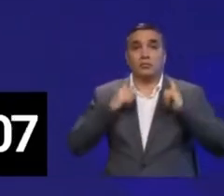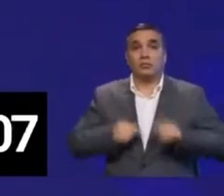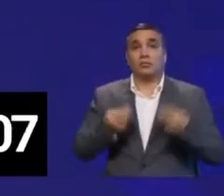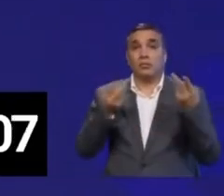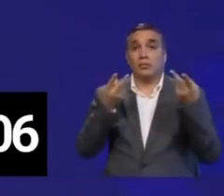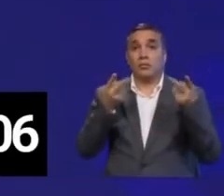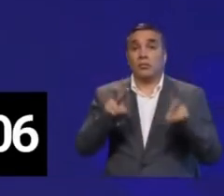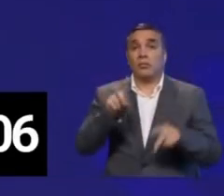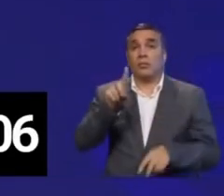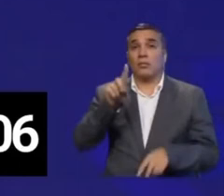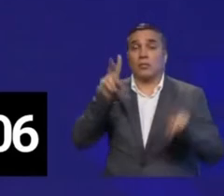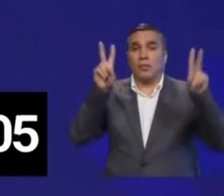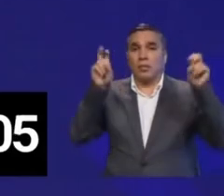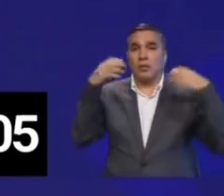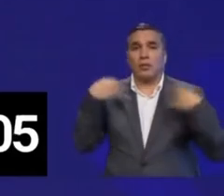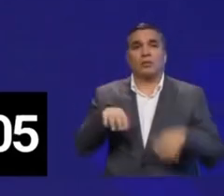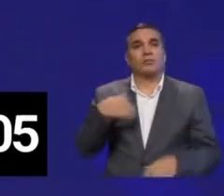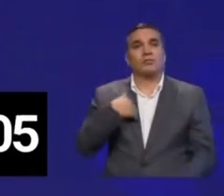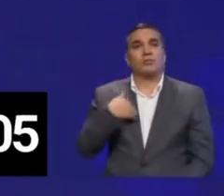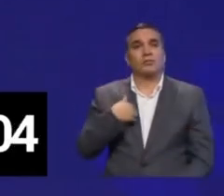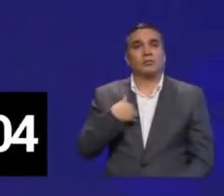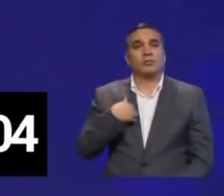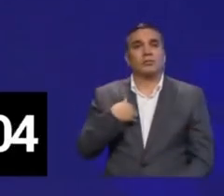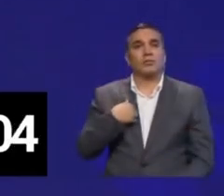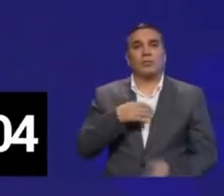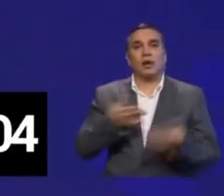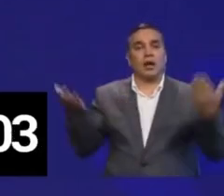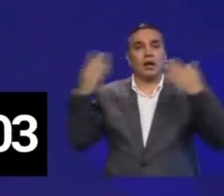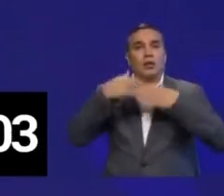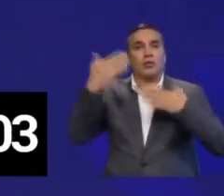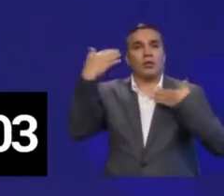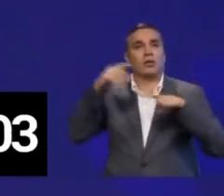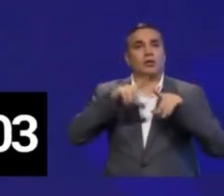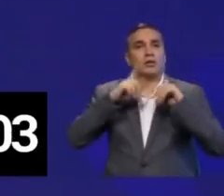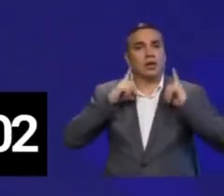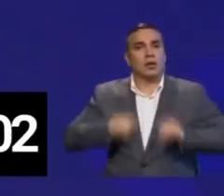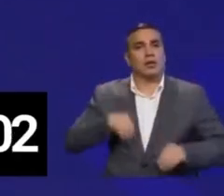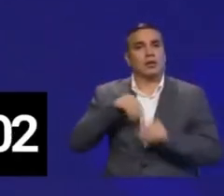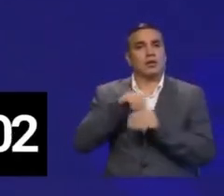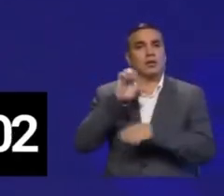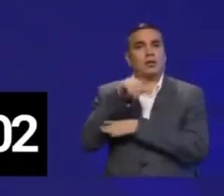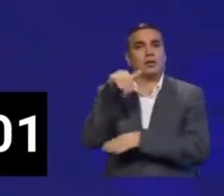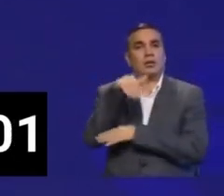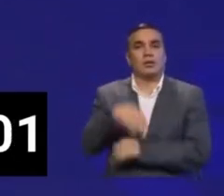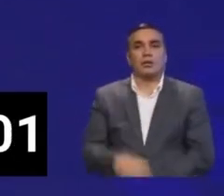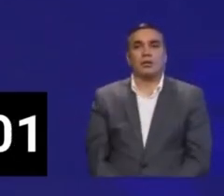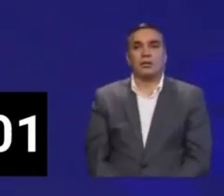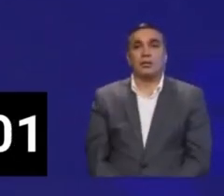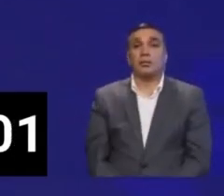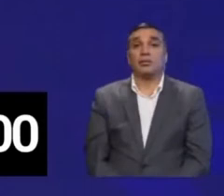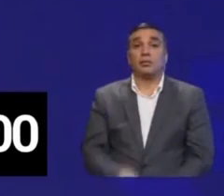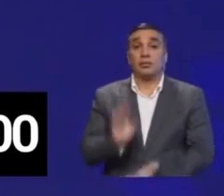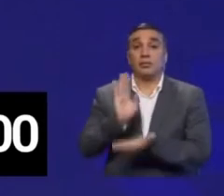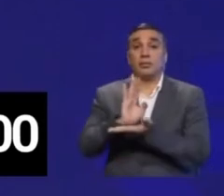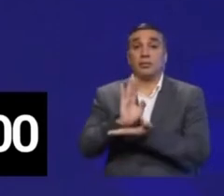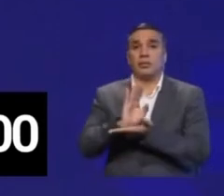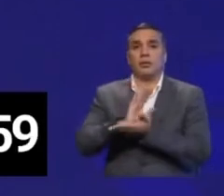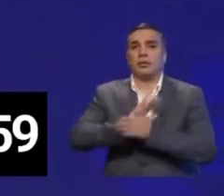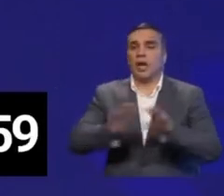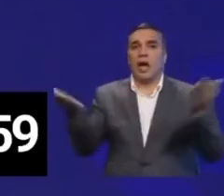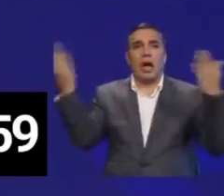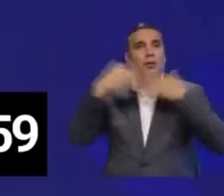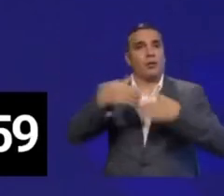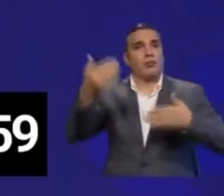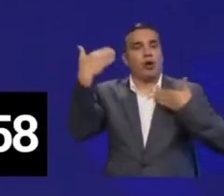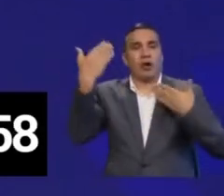también es un tema que tenemos que despolitizar la salud en nuestro país, tenemos que despolitizar al Instituto Ecuatoriano de Seguridad Social. A